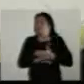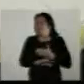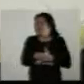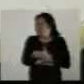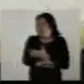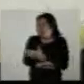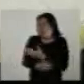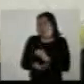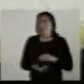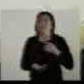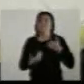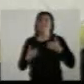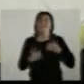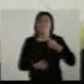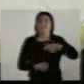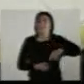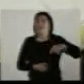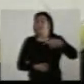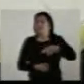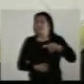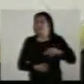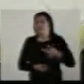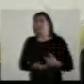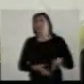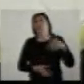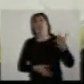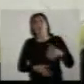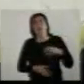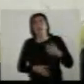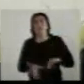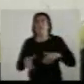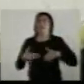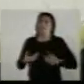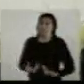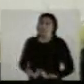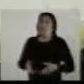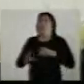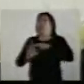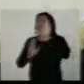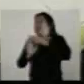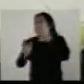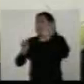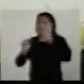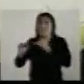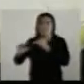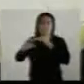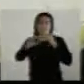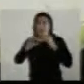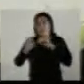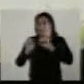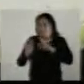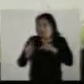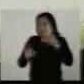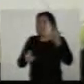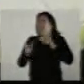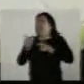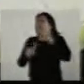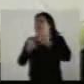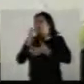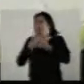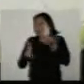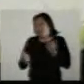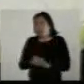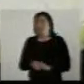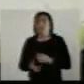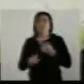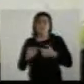progresivas, tienen que estar financiadas, porque ya estamos cansados de tener programas de igualdad de oportunidades para las personas